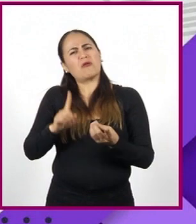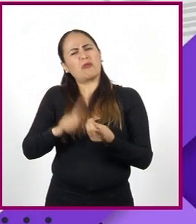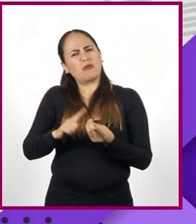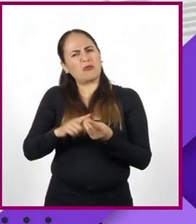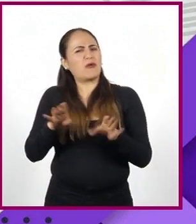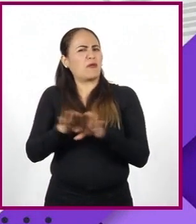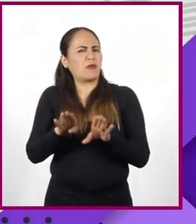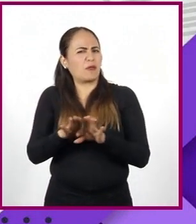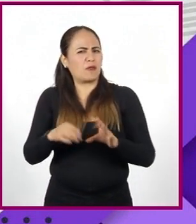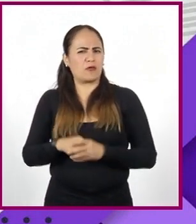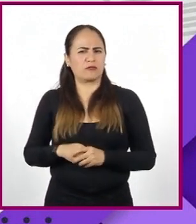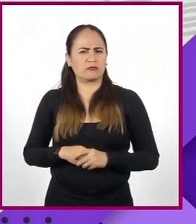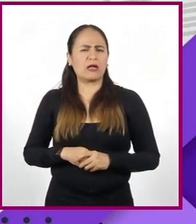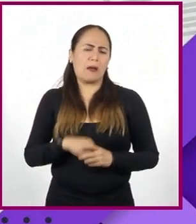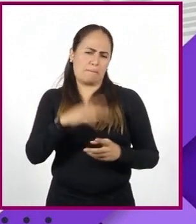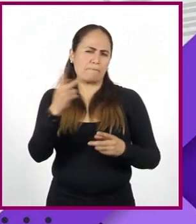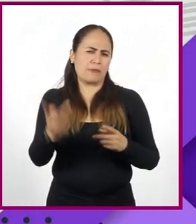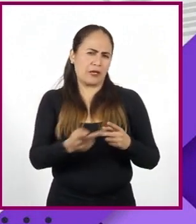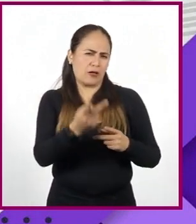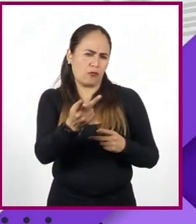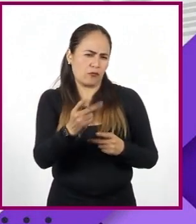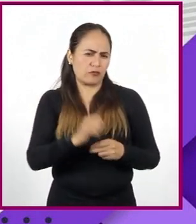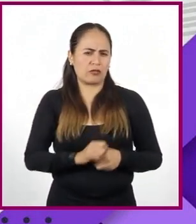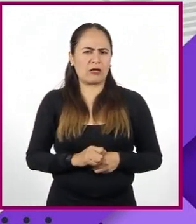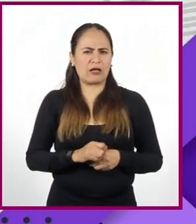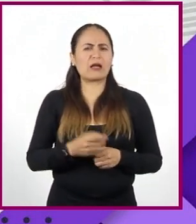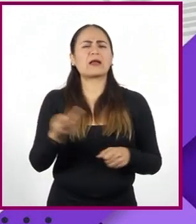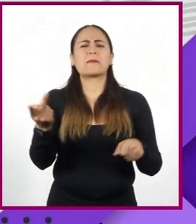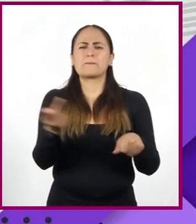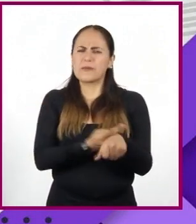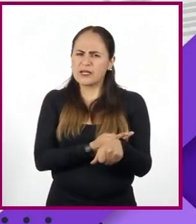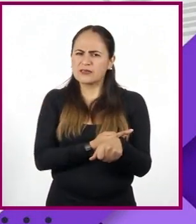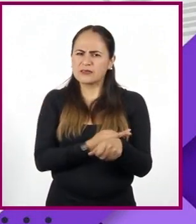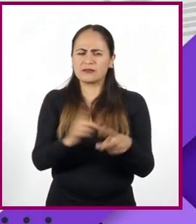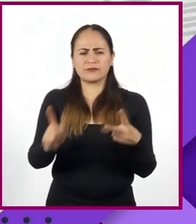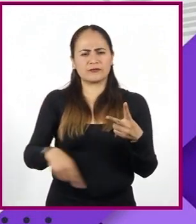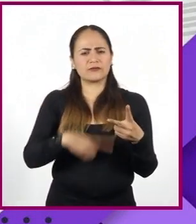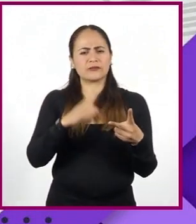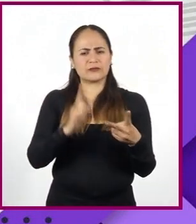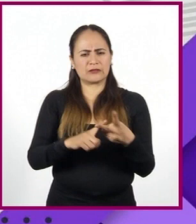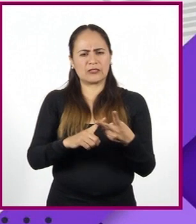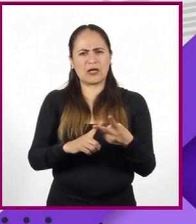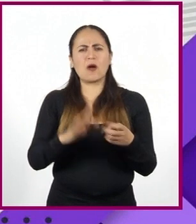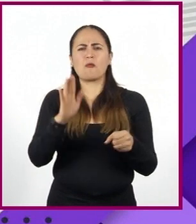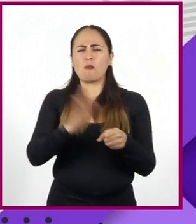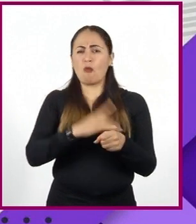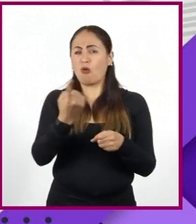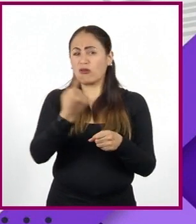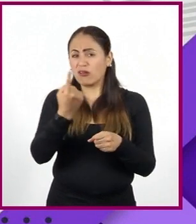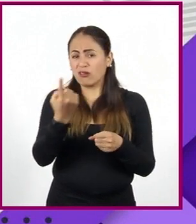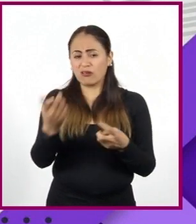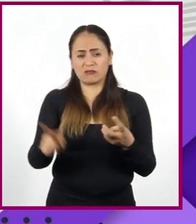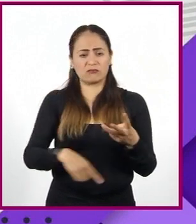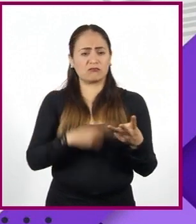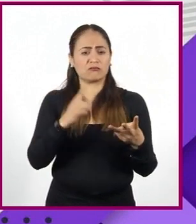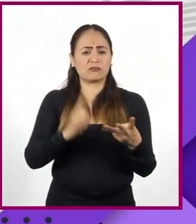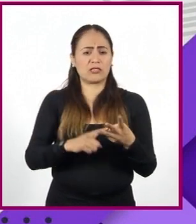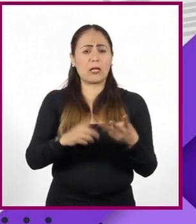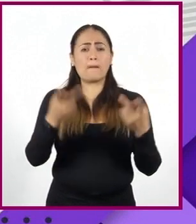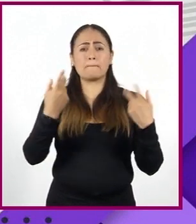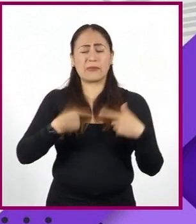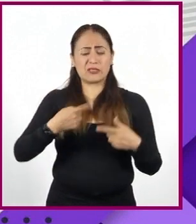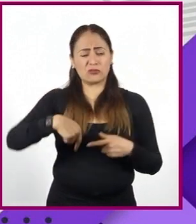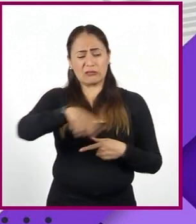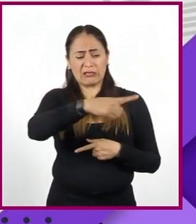pueden emplear preguntas como ¿qué es lo que sucede? ¿Cuáles son sus posibles causas? ¿Quiénes son las